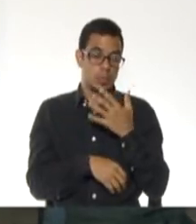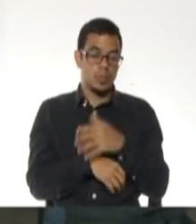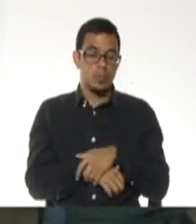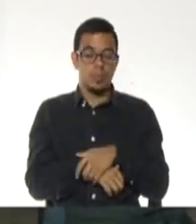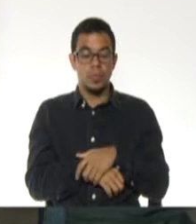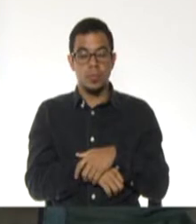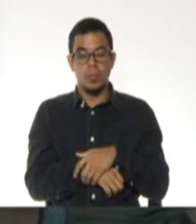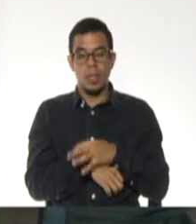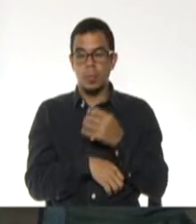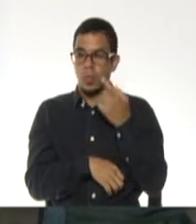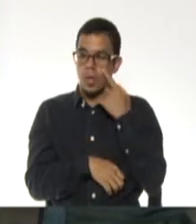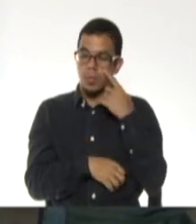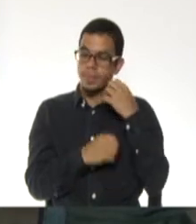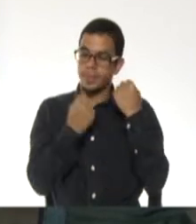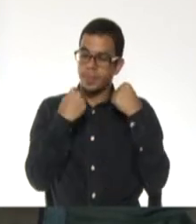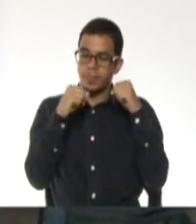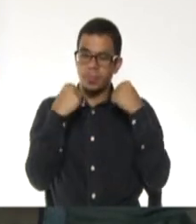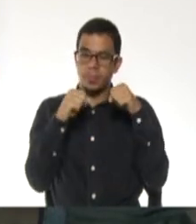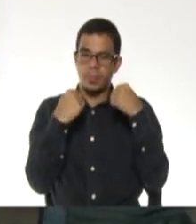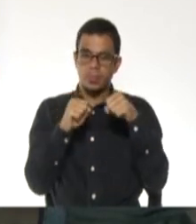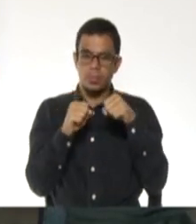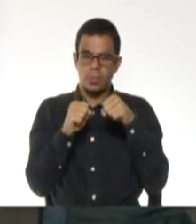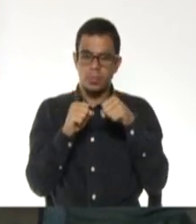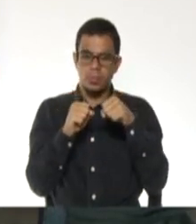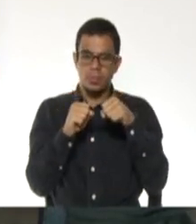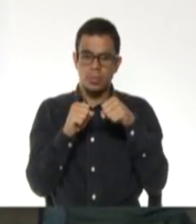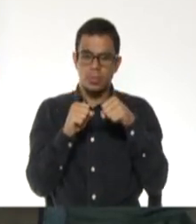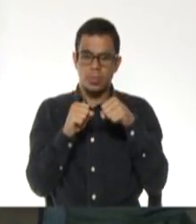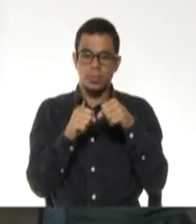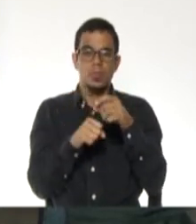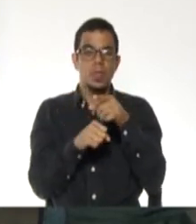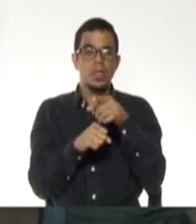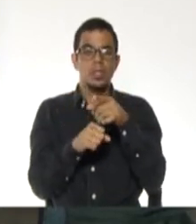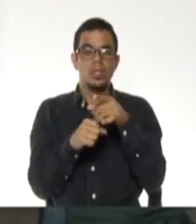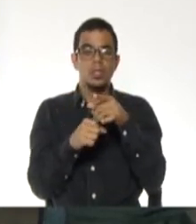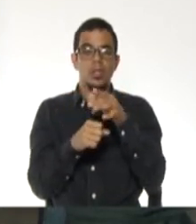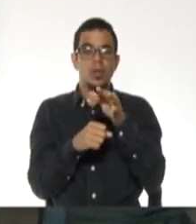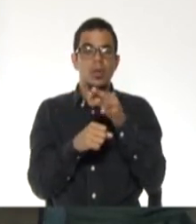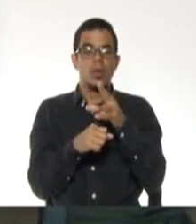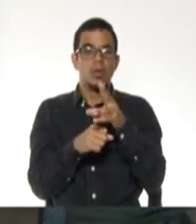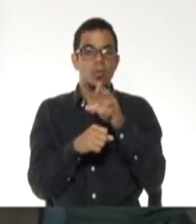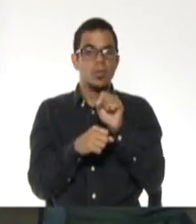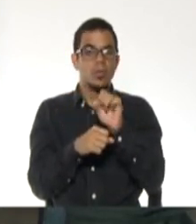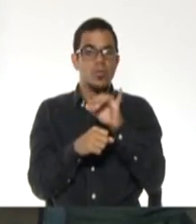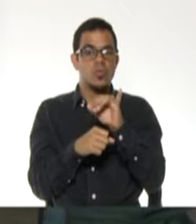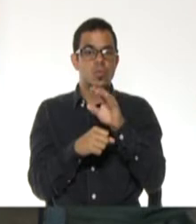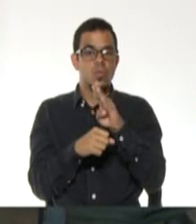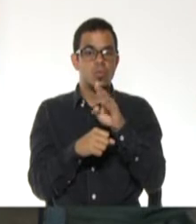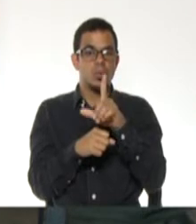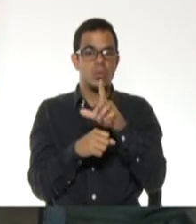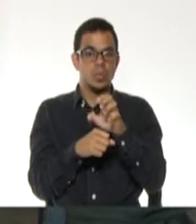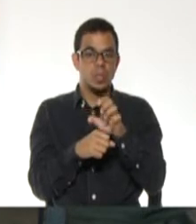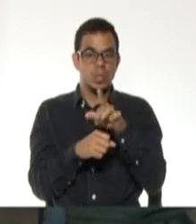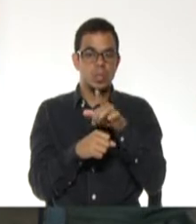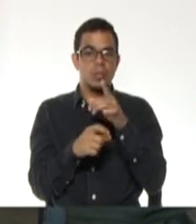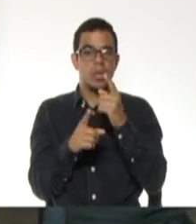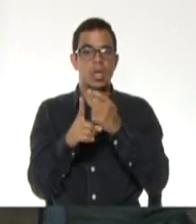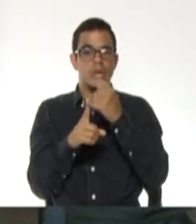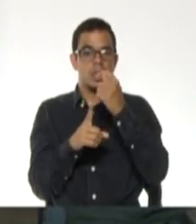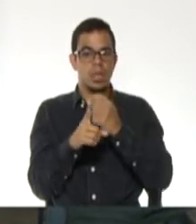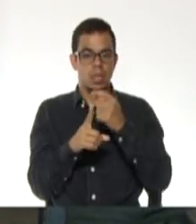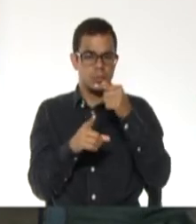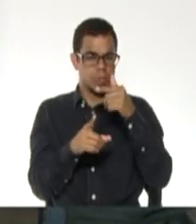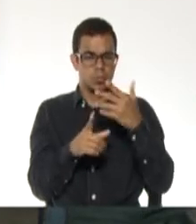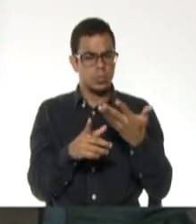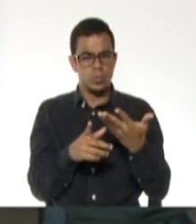caso simular aquí, de que este fusible térmico esté roto. Yo lo puedo sacar para